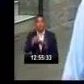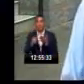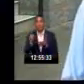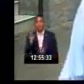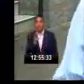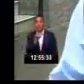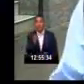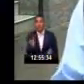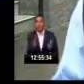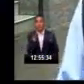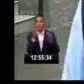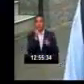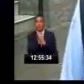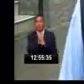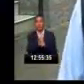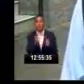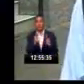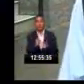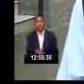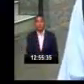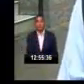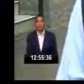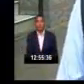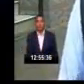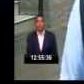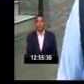que puedan estabilizarse, ¿no?